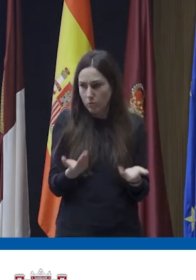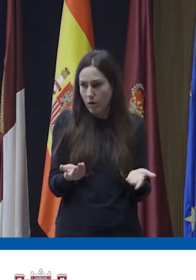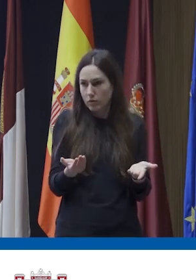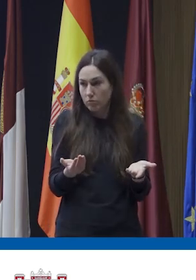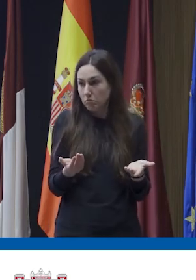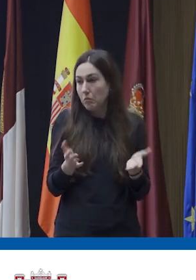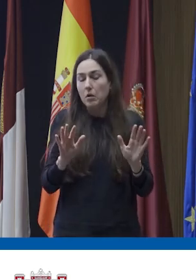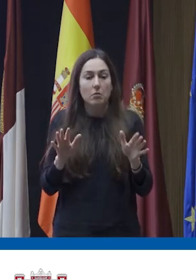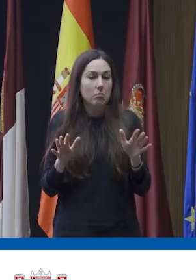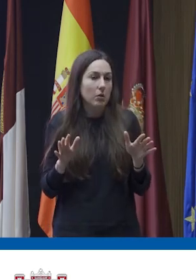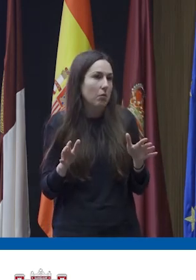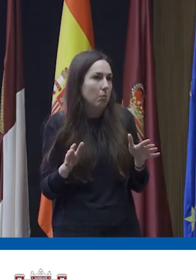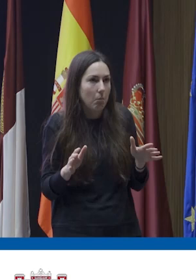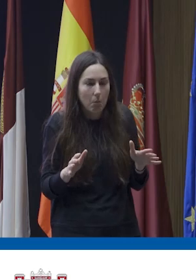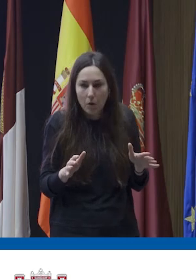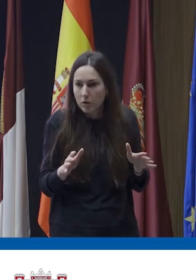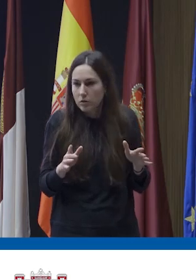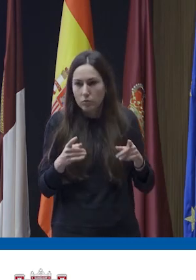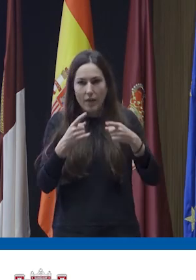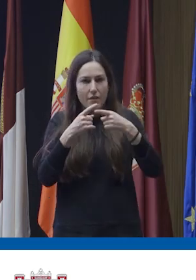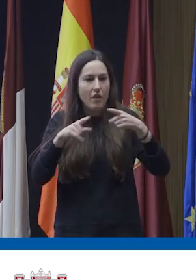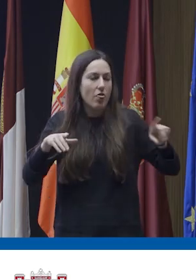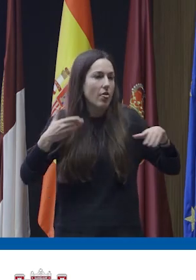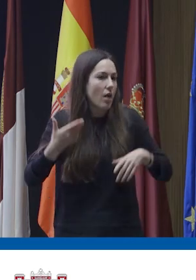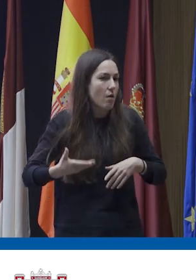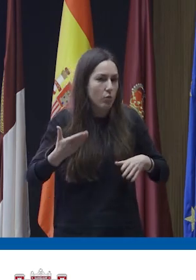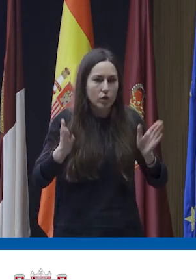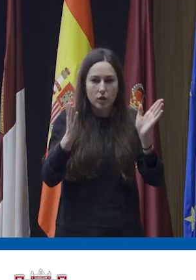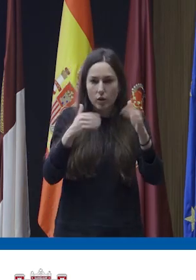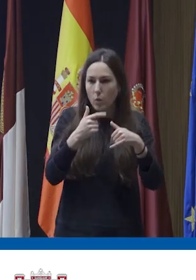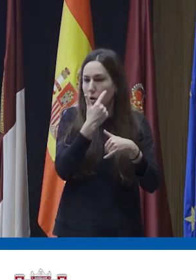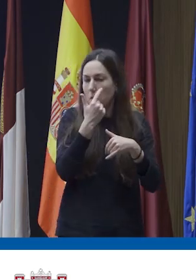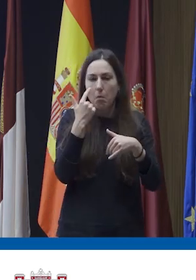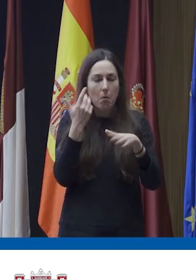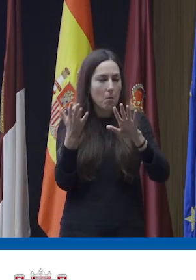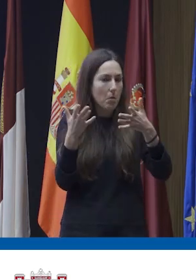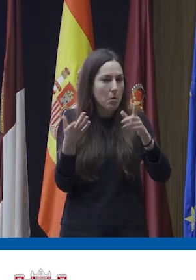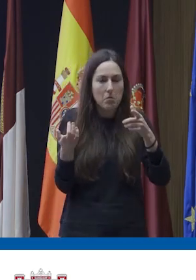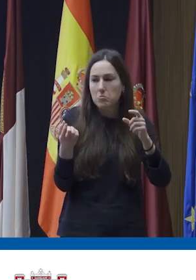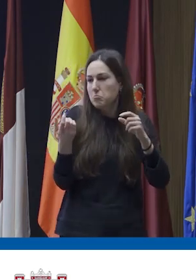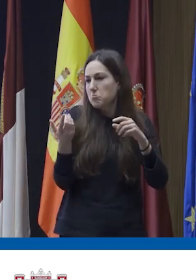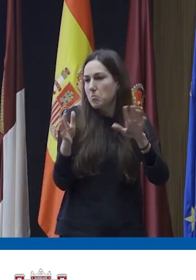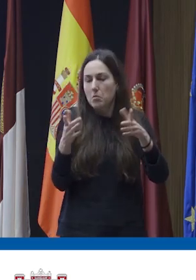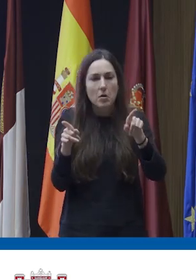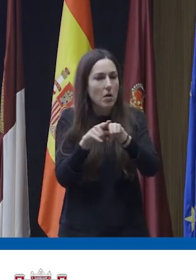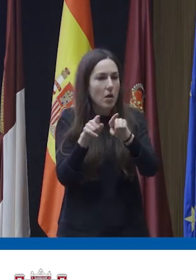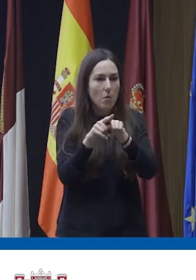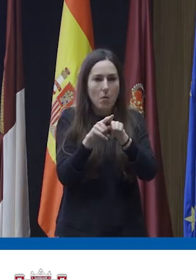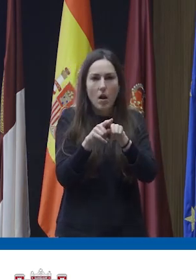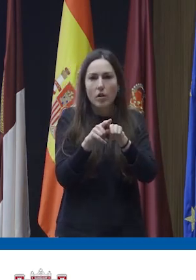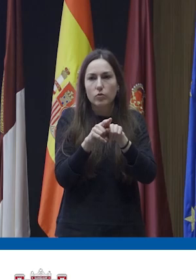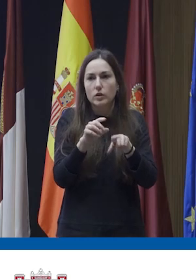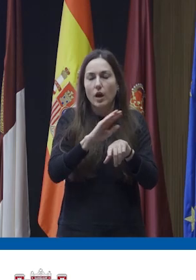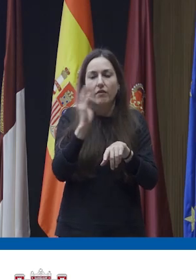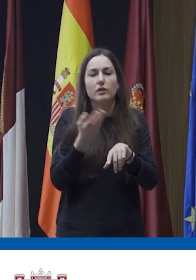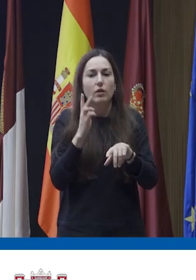general, salvo que no sea una diferencia muy importante, si los dos ojos están más o menos parejos, no hay ningún problema. O sea, la repercusión visual como tal